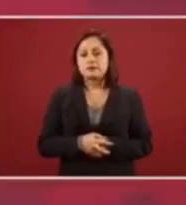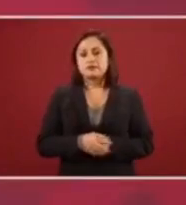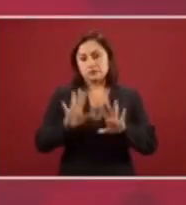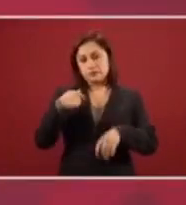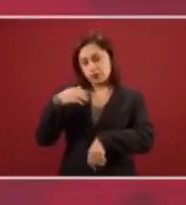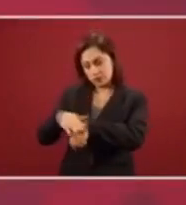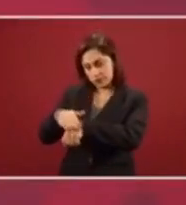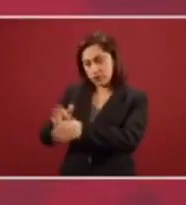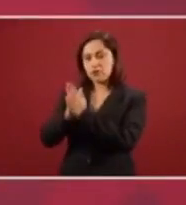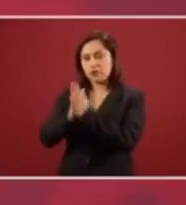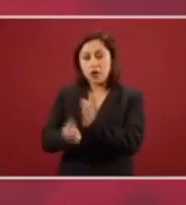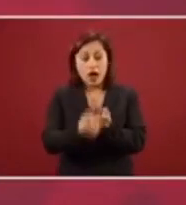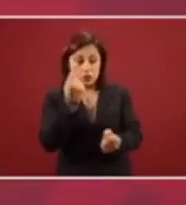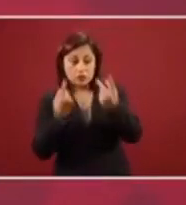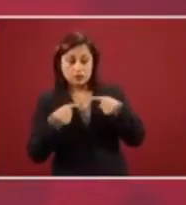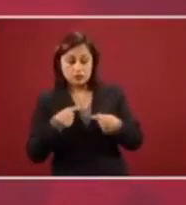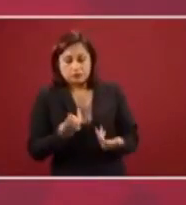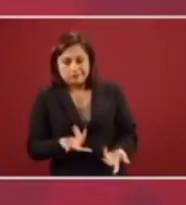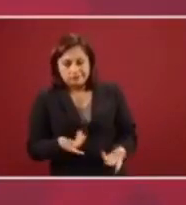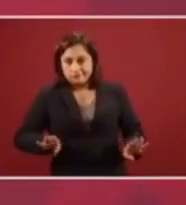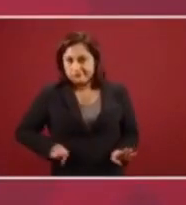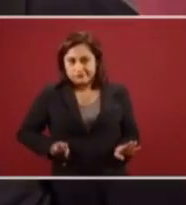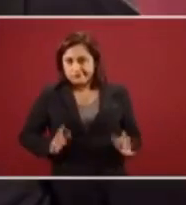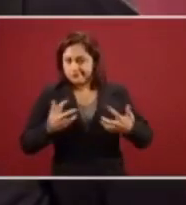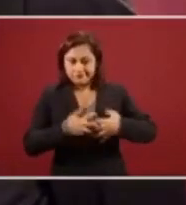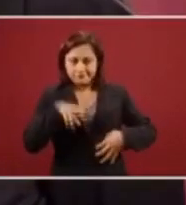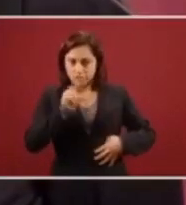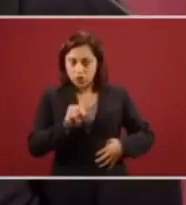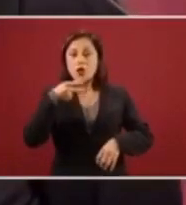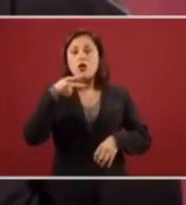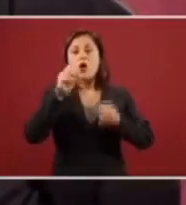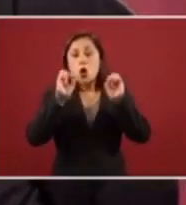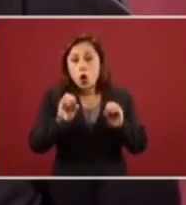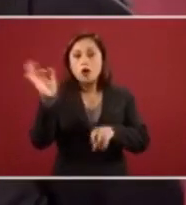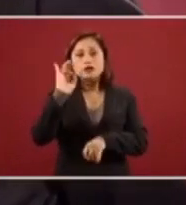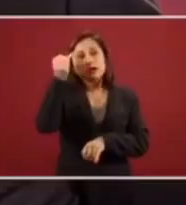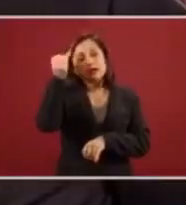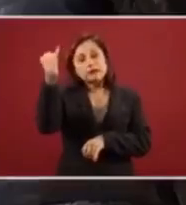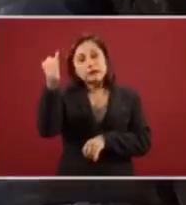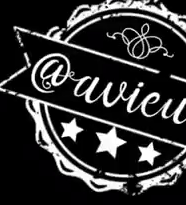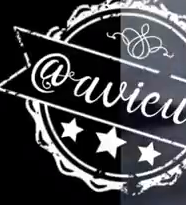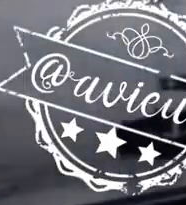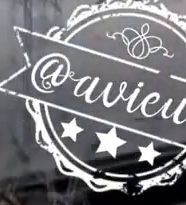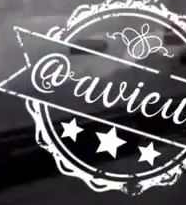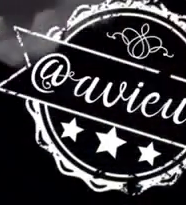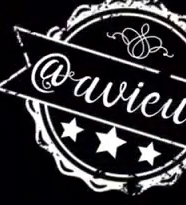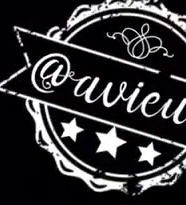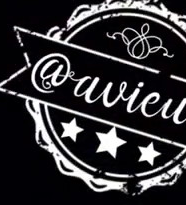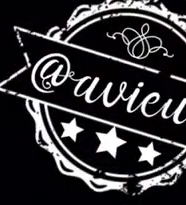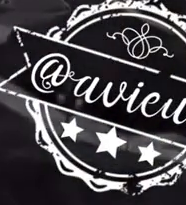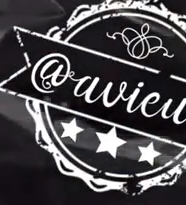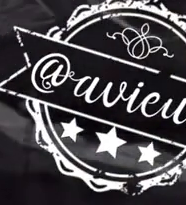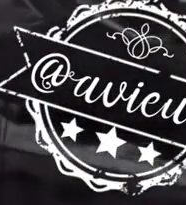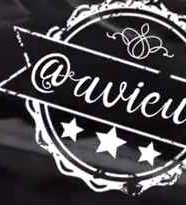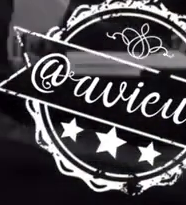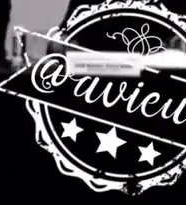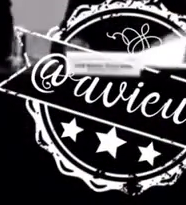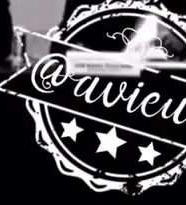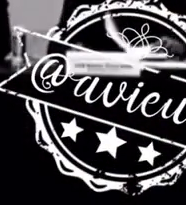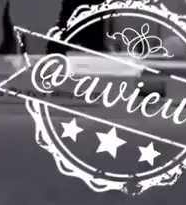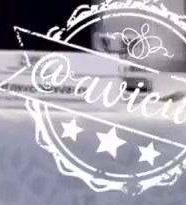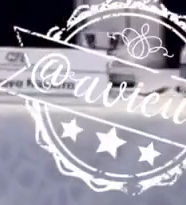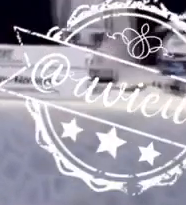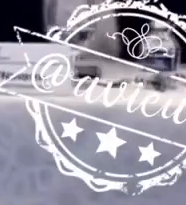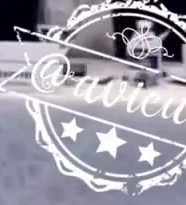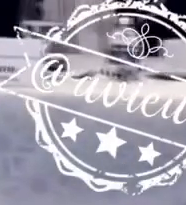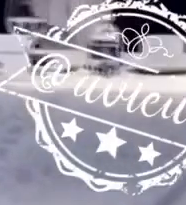mal algunas personas o que tengamos posturas. No, sí, es el caso. El director general de la CFE, Manuel Bartlett Díaz,